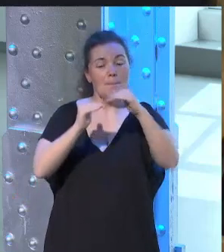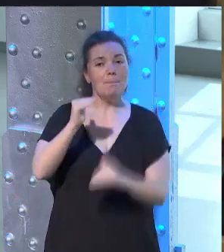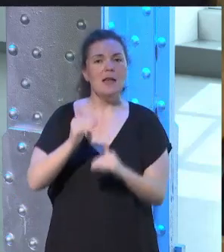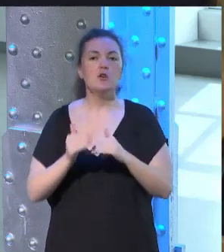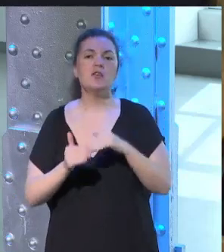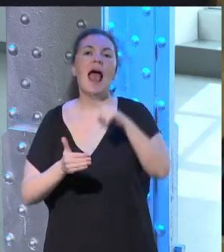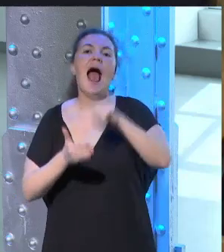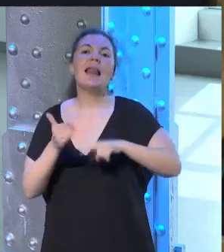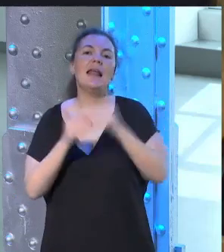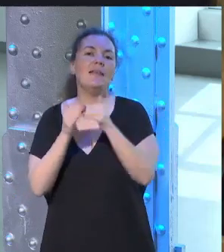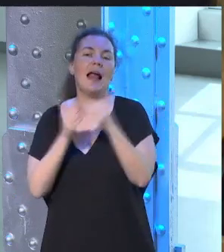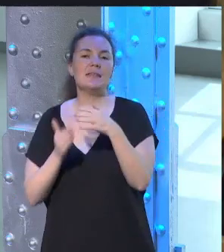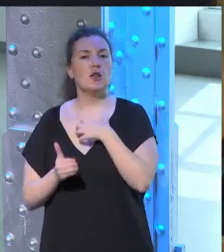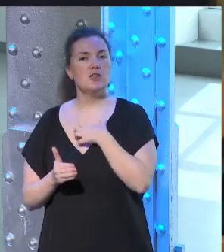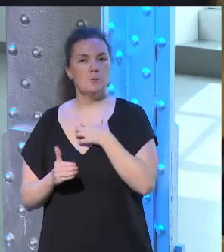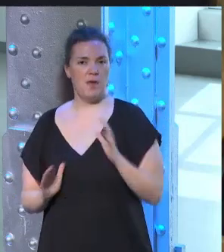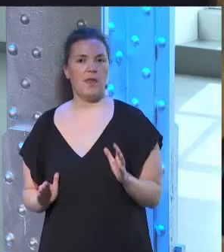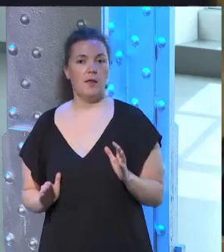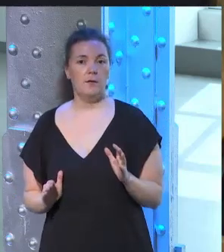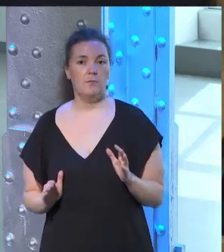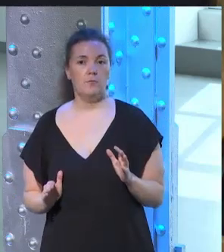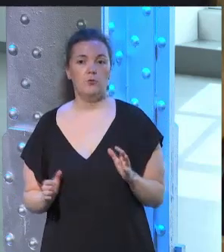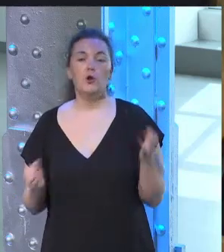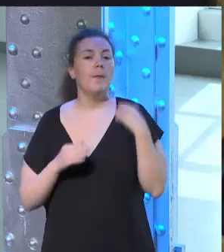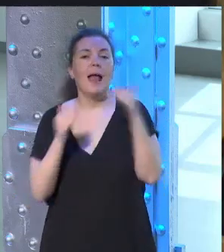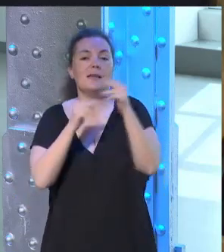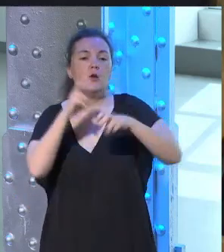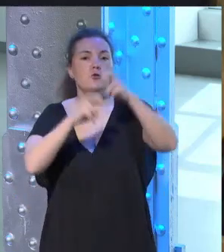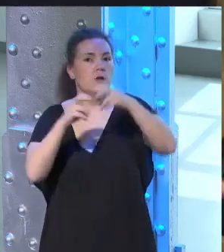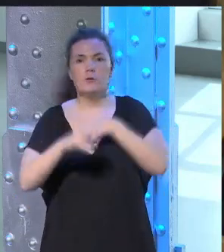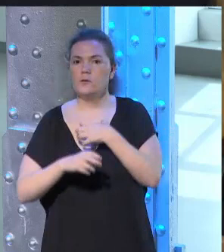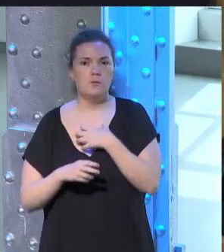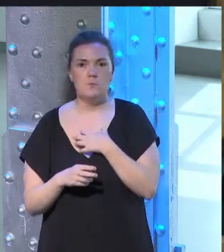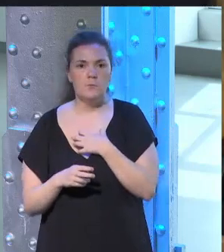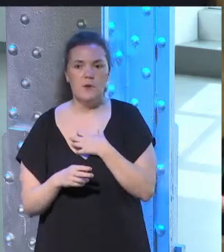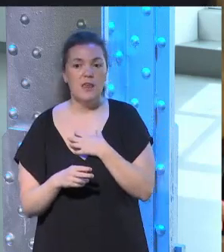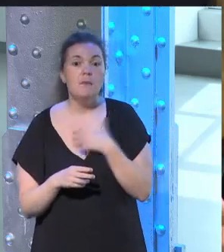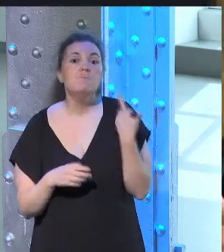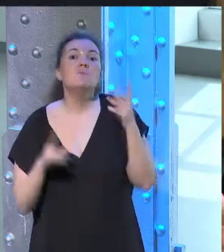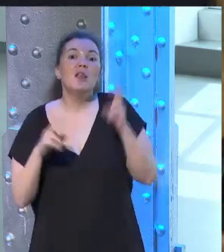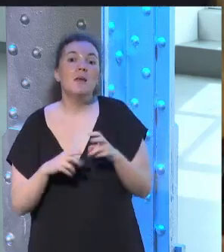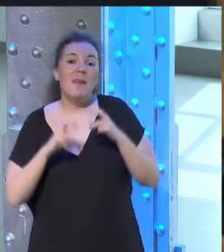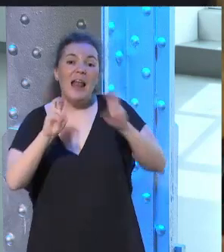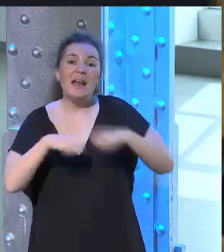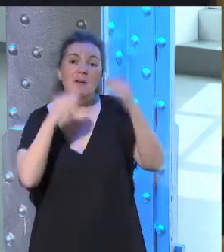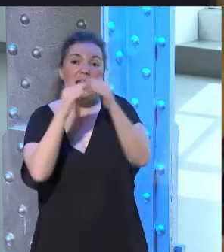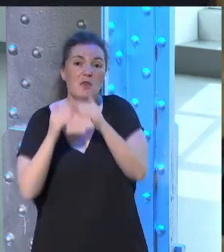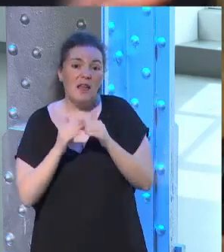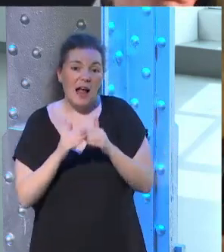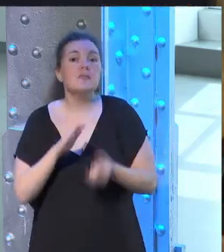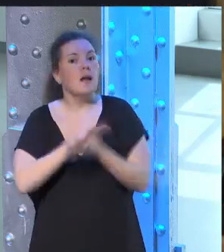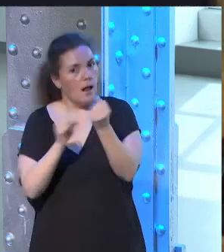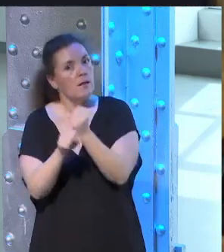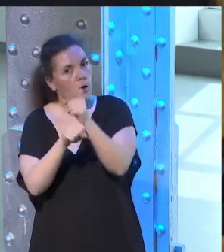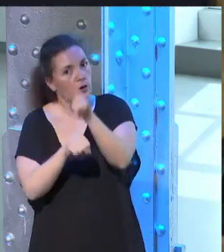alquilar la vivienda. No hay que hacer nada más, no hay que hacer una tasa. Automáticamente acabas de impulsar todo el sector de la rehabilitación, creando empleo